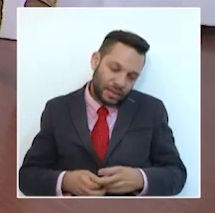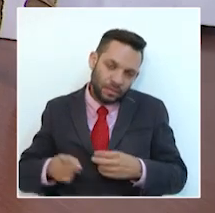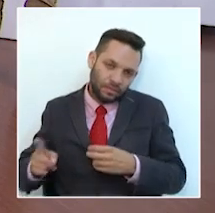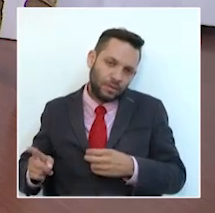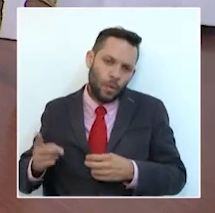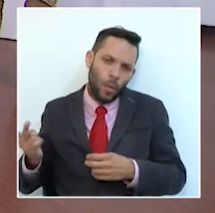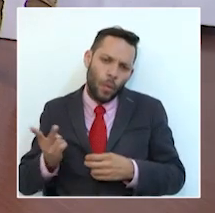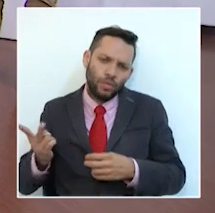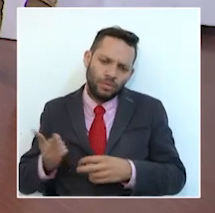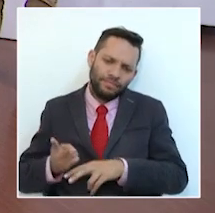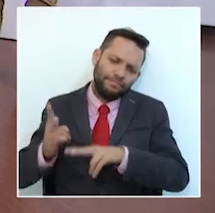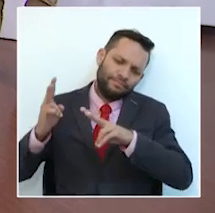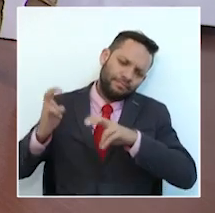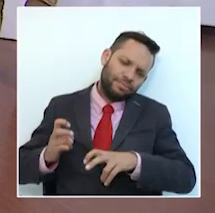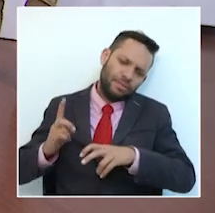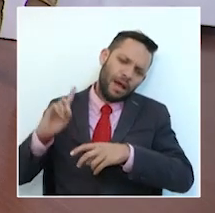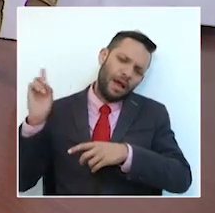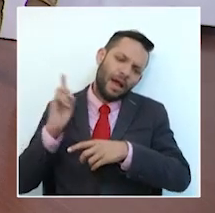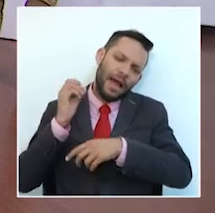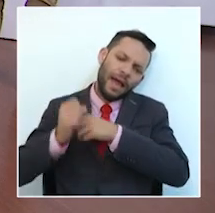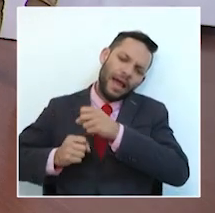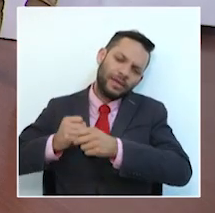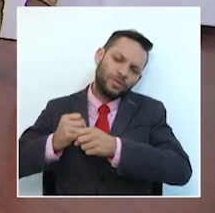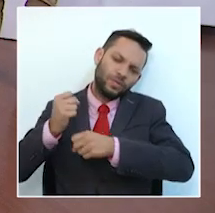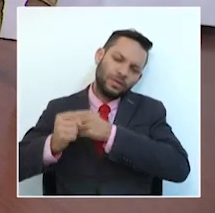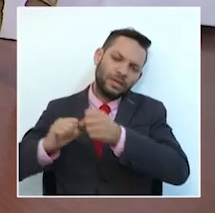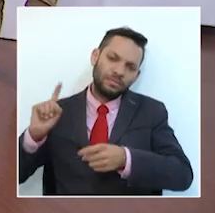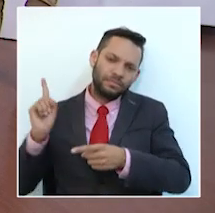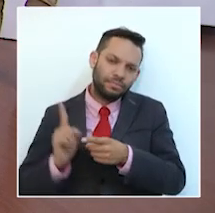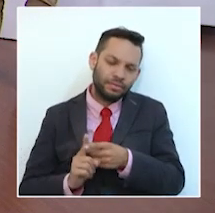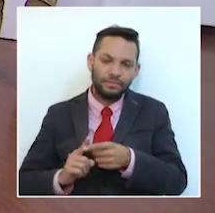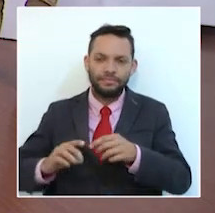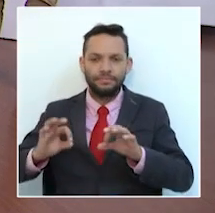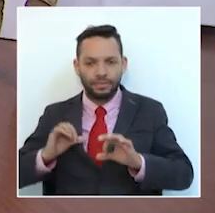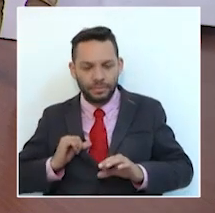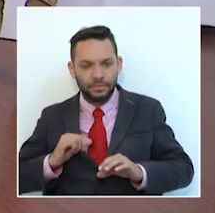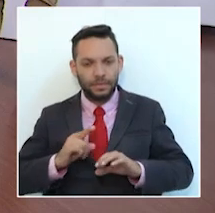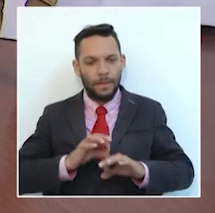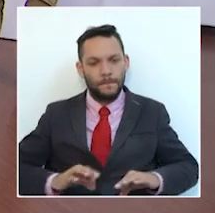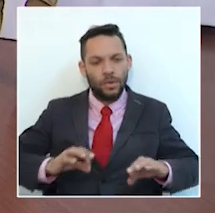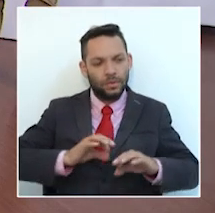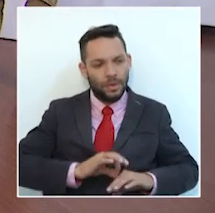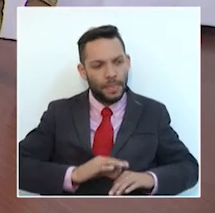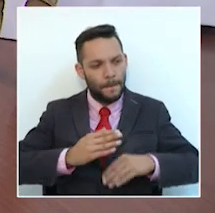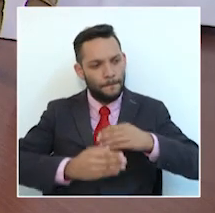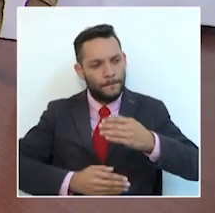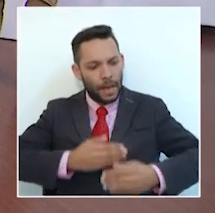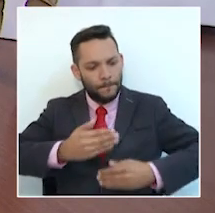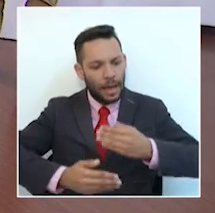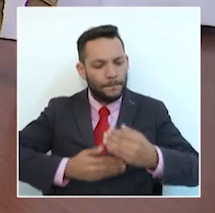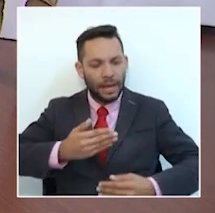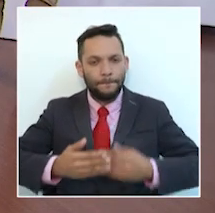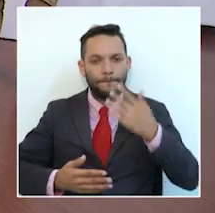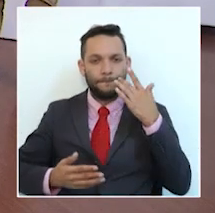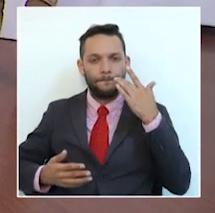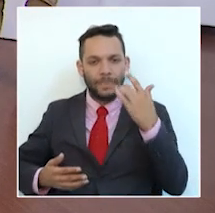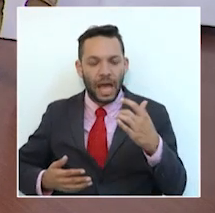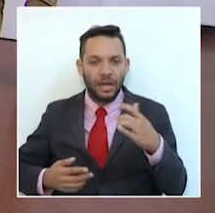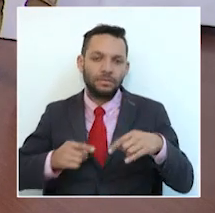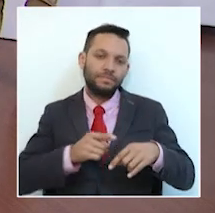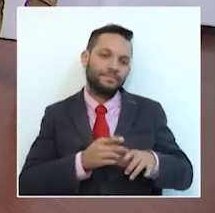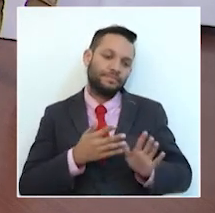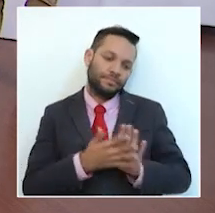que ellos han hecho pero ha sido realmente un proceso maravilloso para que